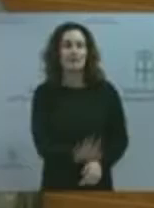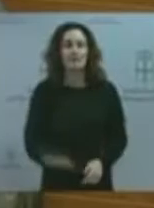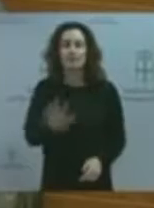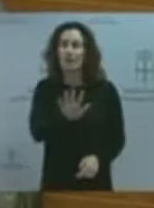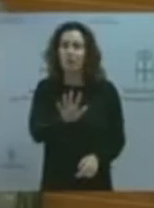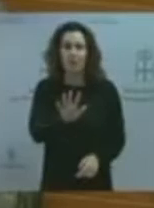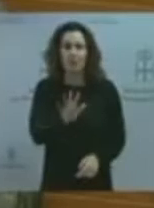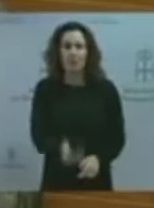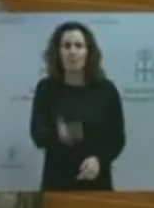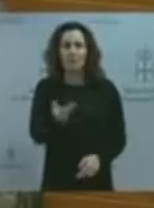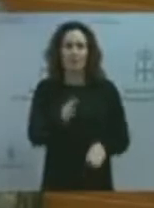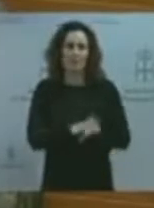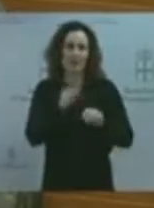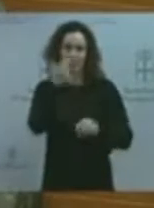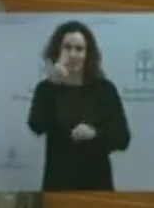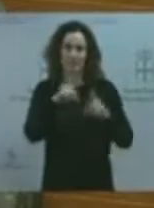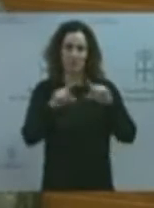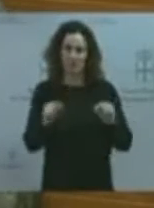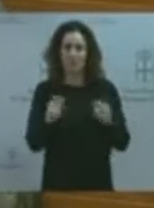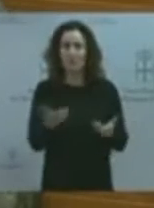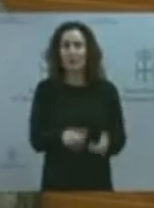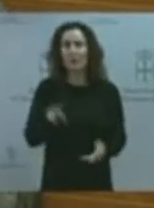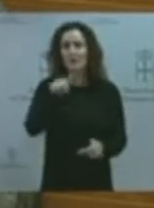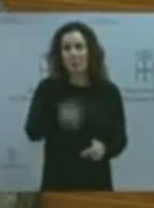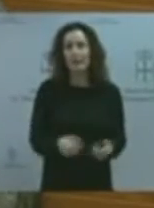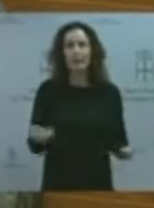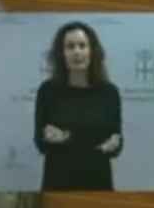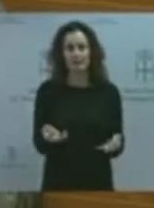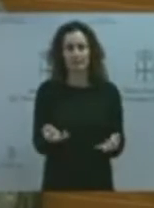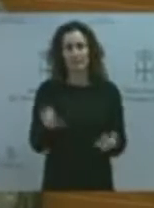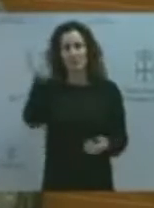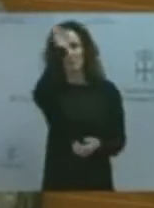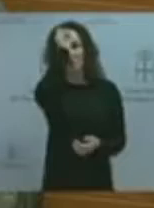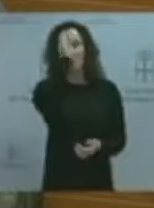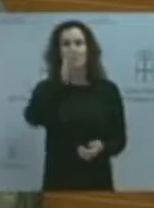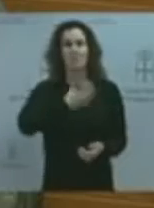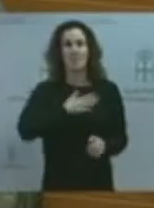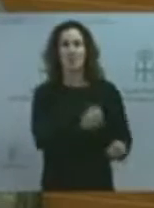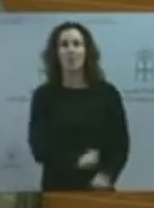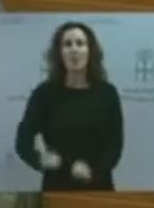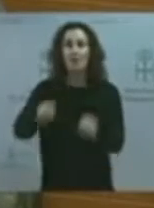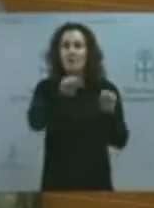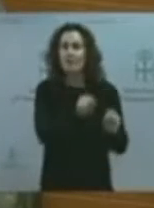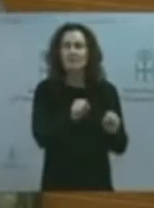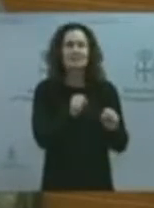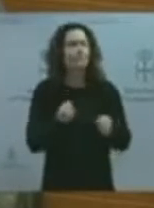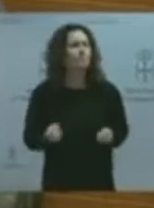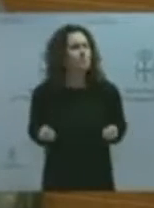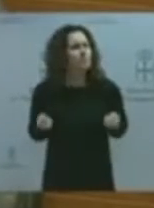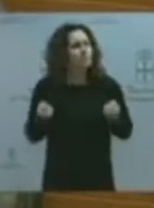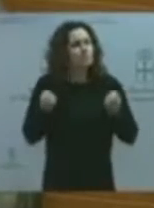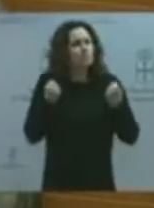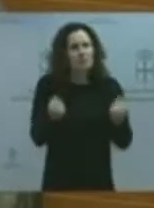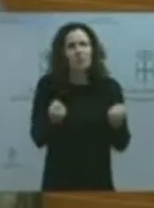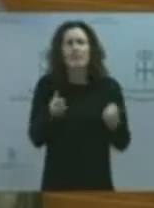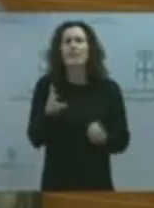que le quiero reiterar aquí es que la posición que yo estoy dispuesto a defender con toda la fuerza, anteponiendo siempre los derechos de Asturias y los intereses de Asturias a